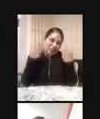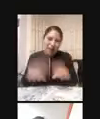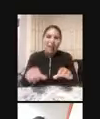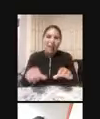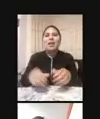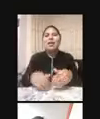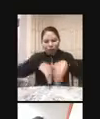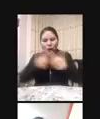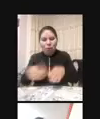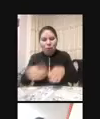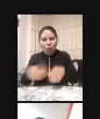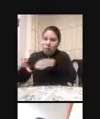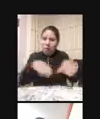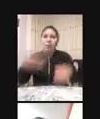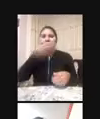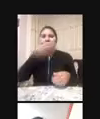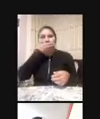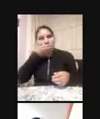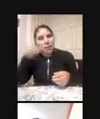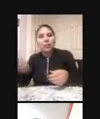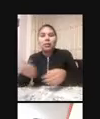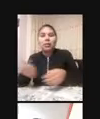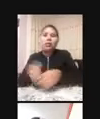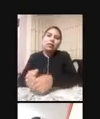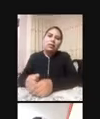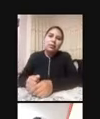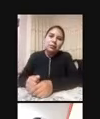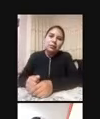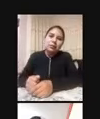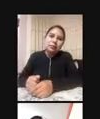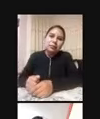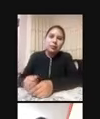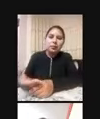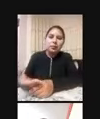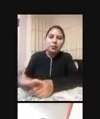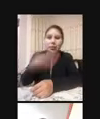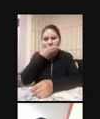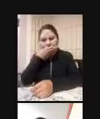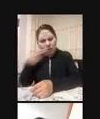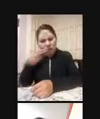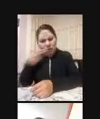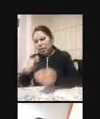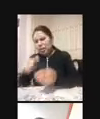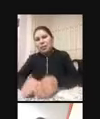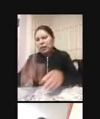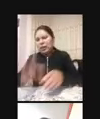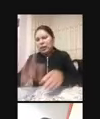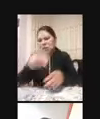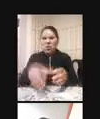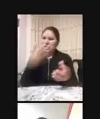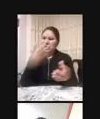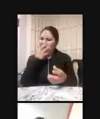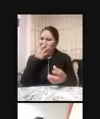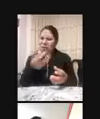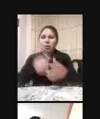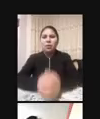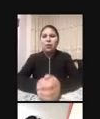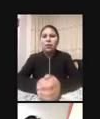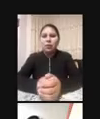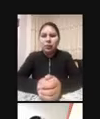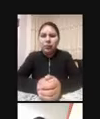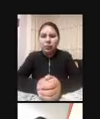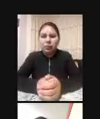mejorar la conducta, mejorar que ya no haga berrinches? tenemos que utilizar pues una sillita de